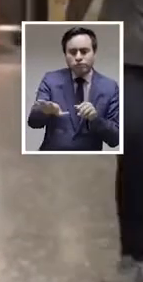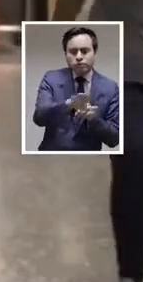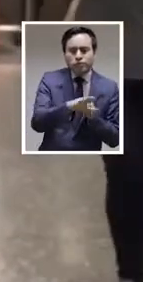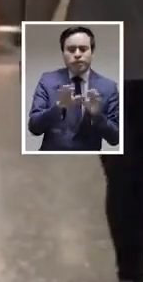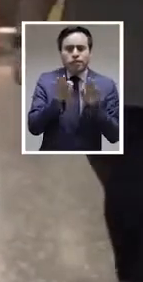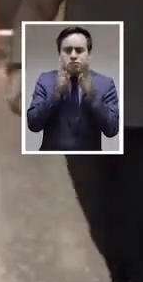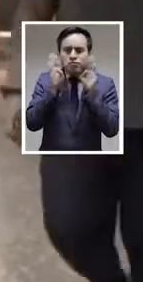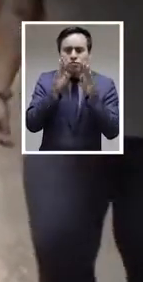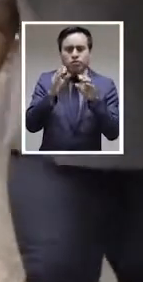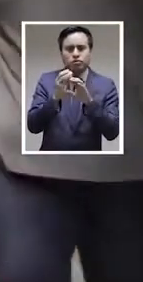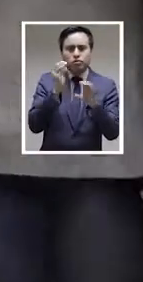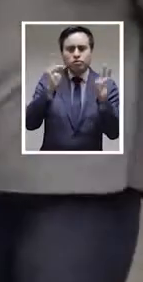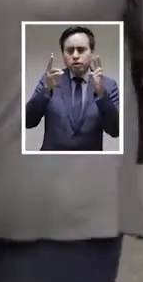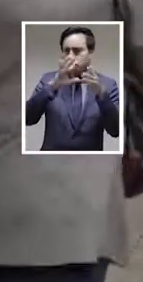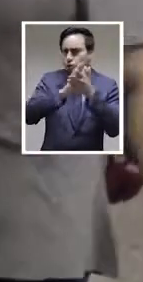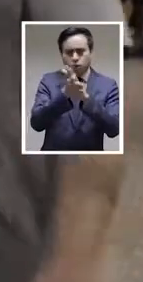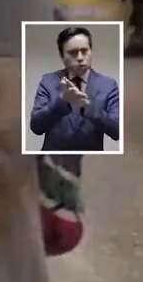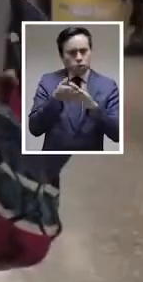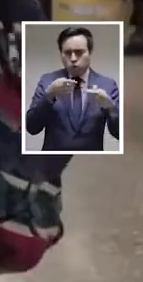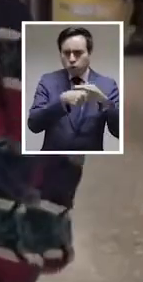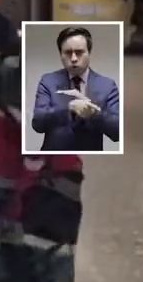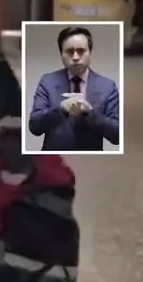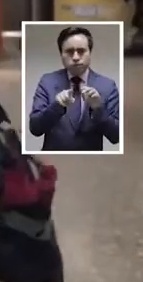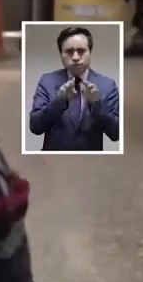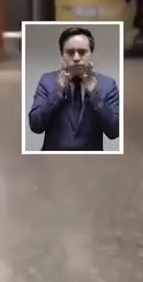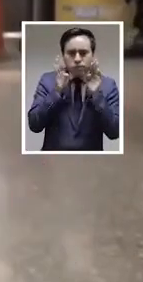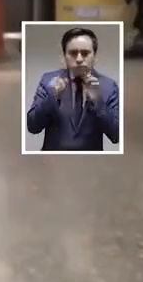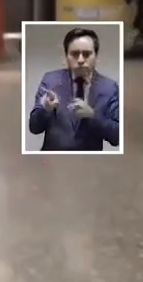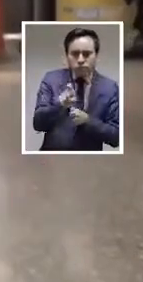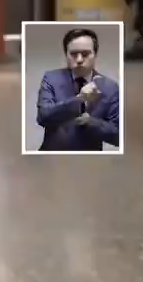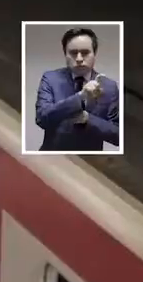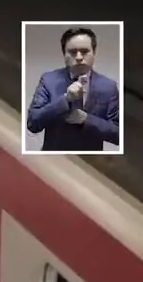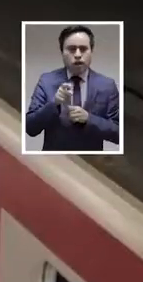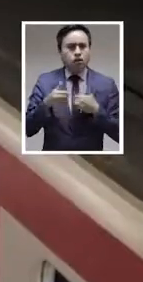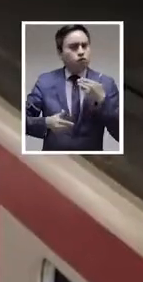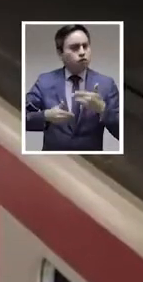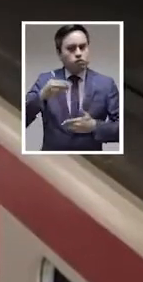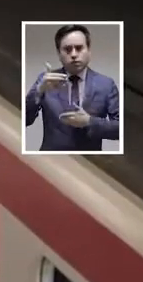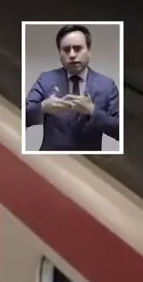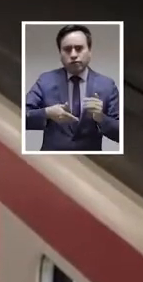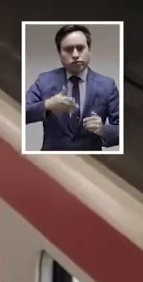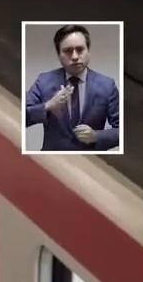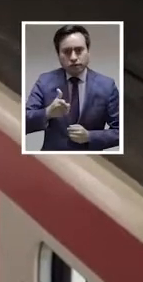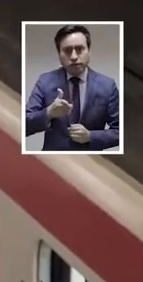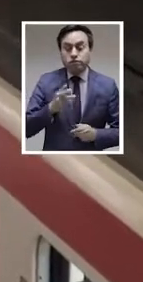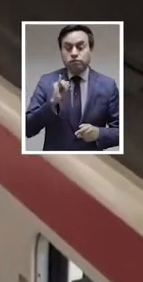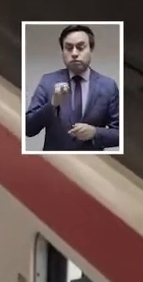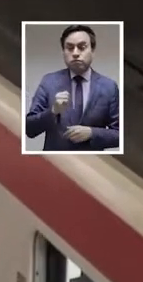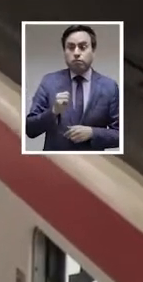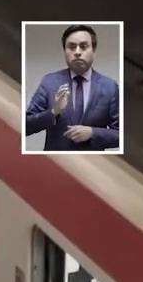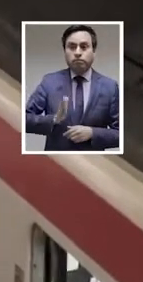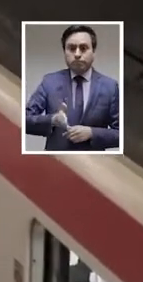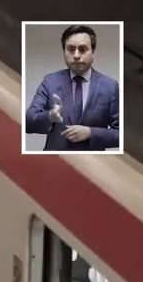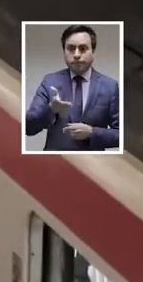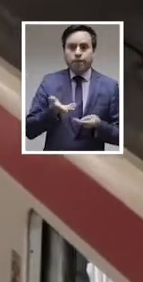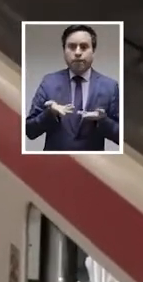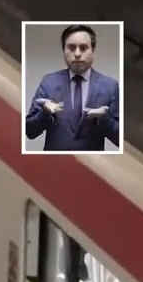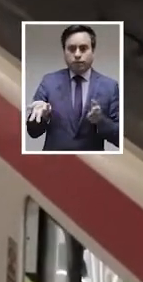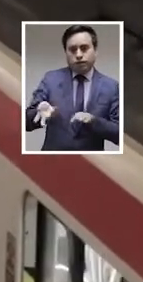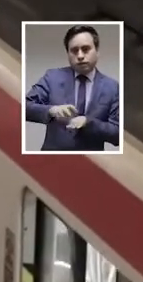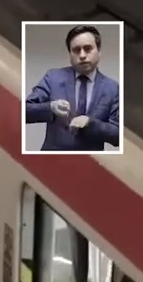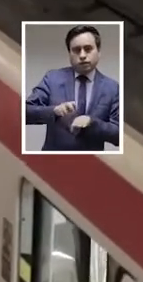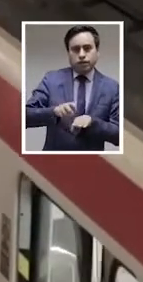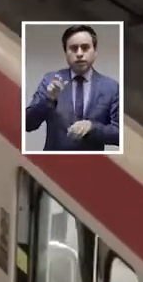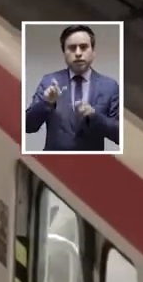transporte público. En general, la recomendación es que se mantengan funcionando y eso es lo que hemos hecho. Hemos mantenido una oferta